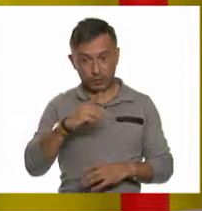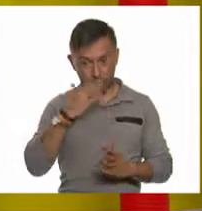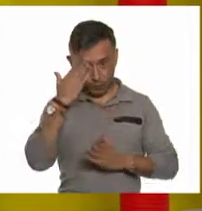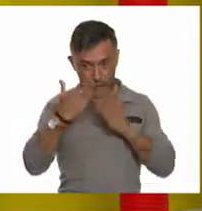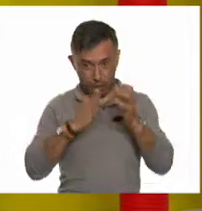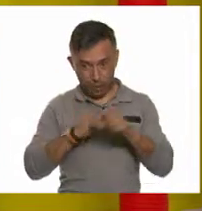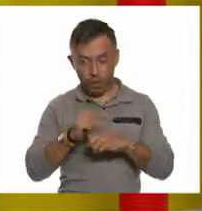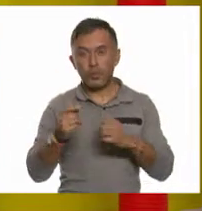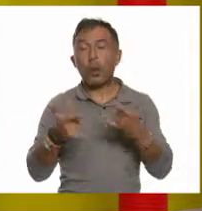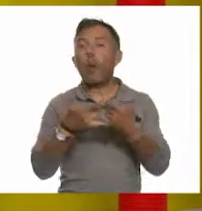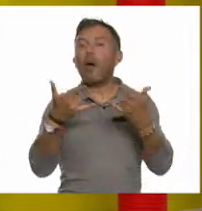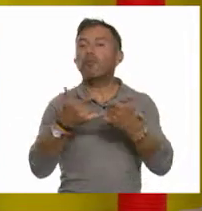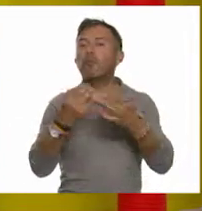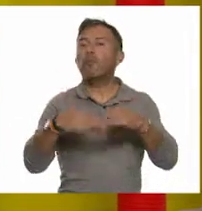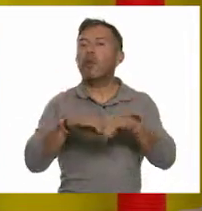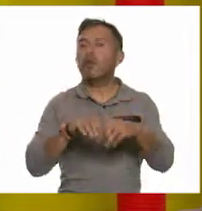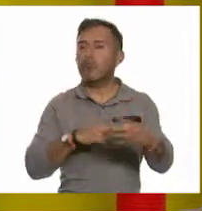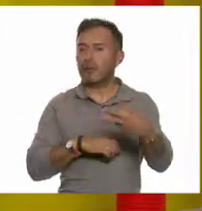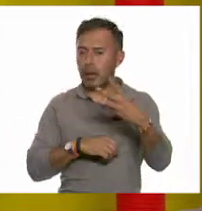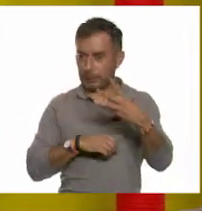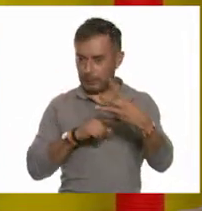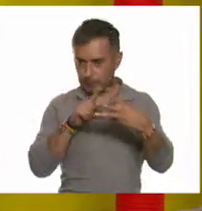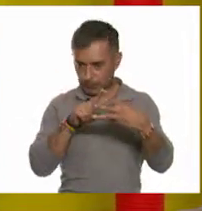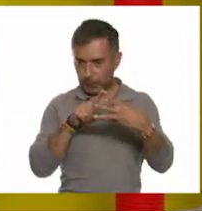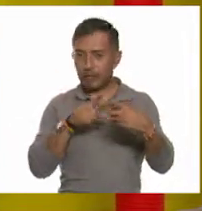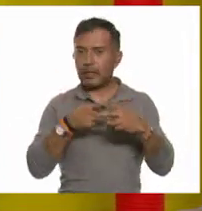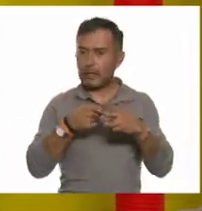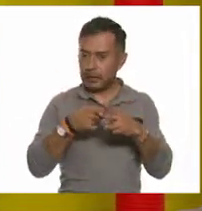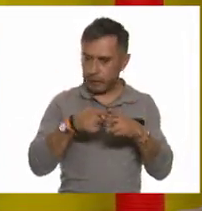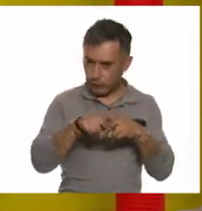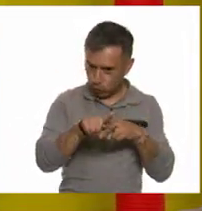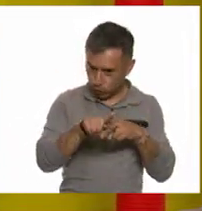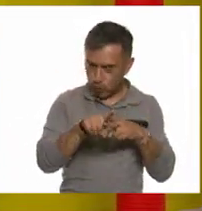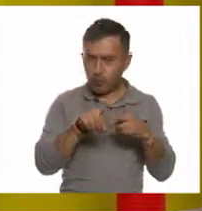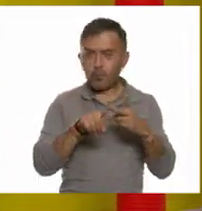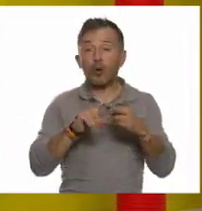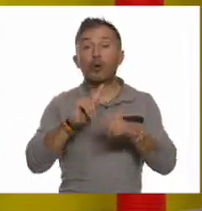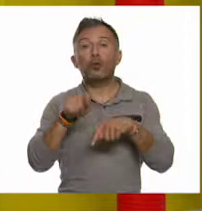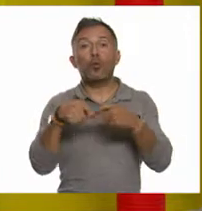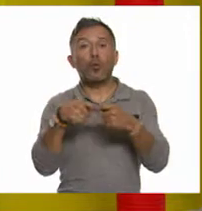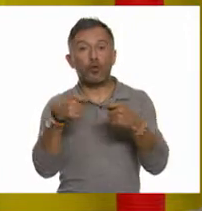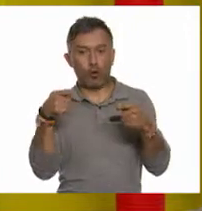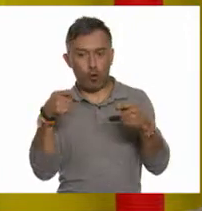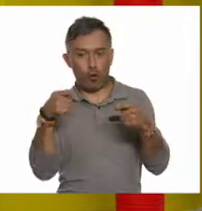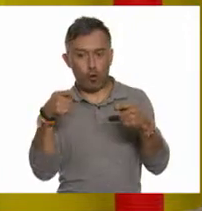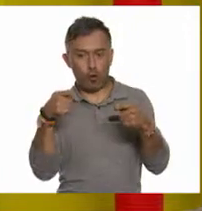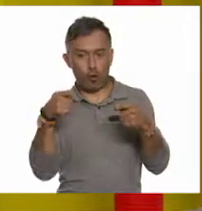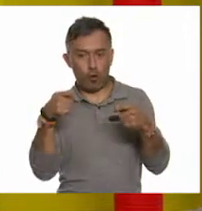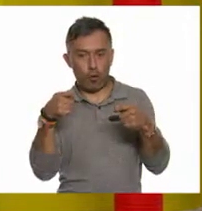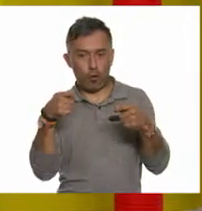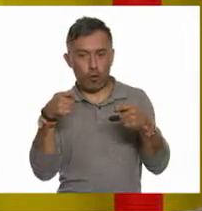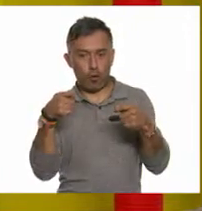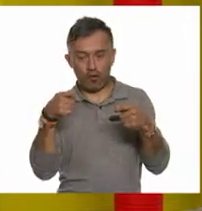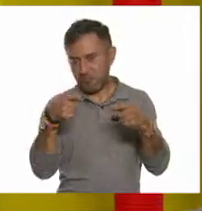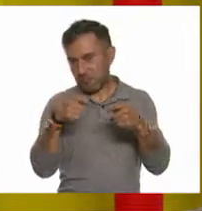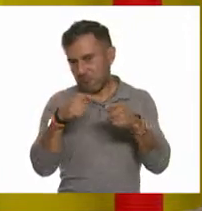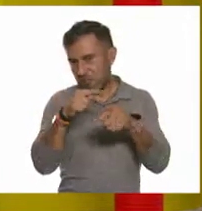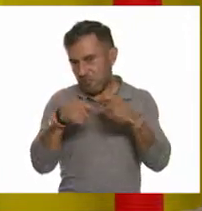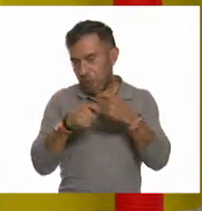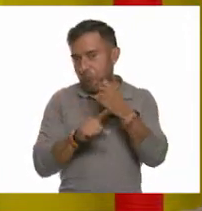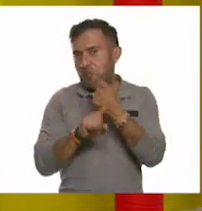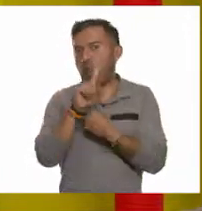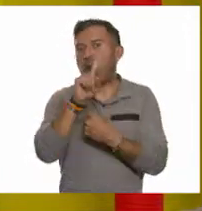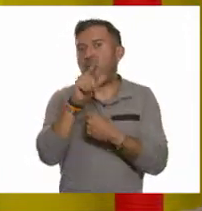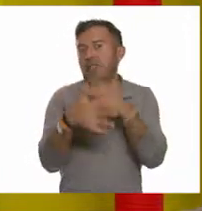3 elementos de un cuento, que es el inicio, el nudo, o en donde se desarrolla la